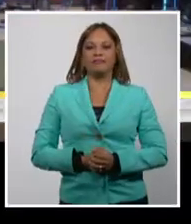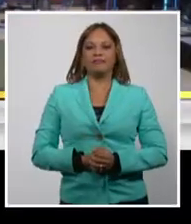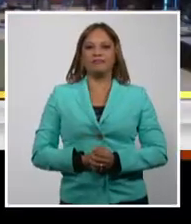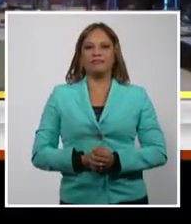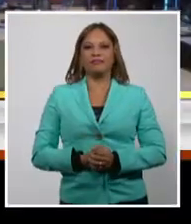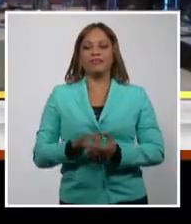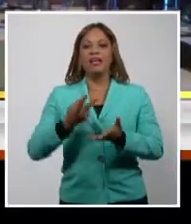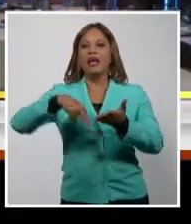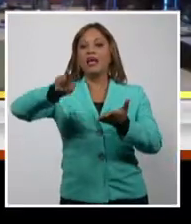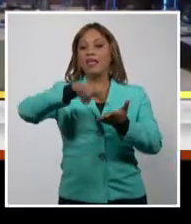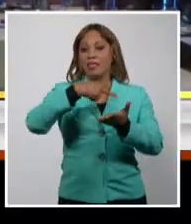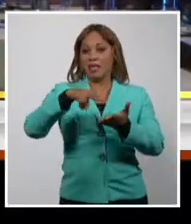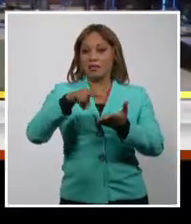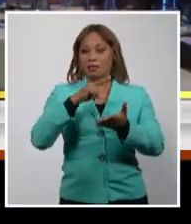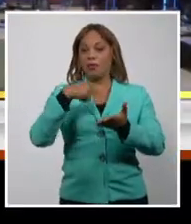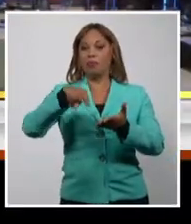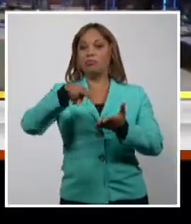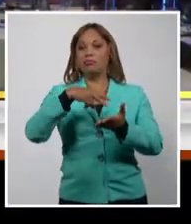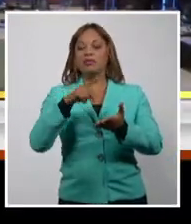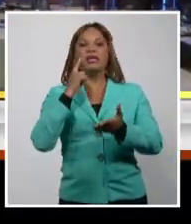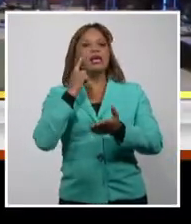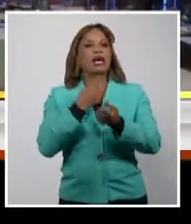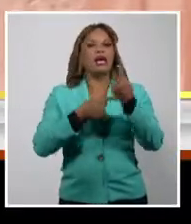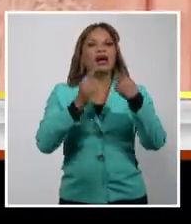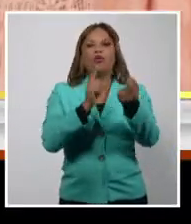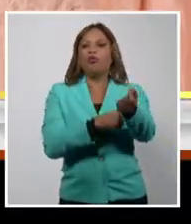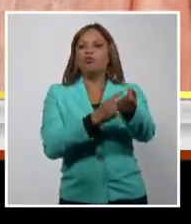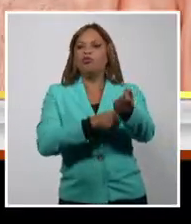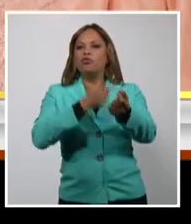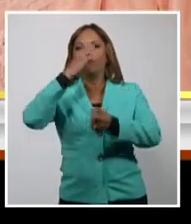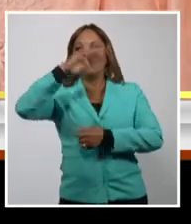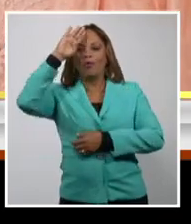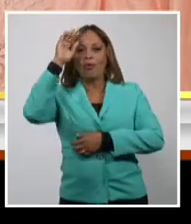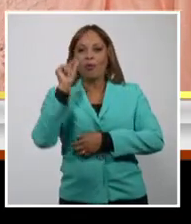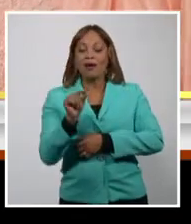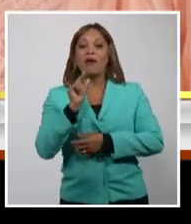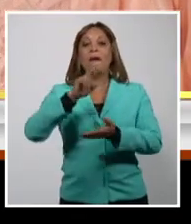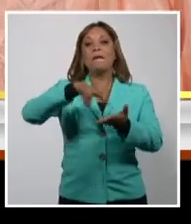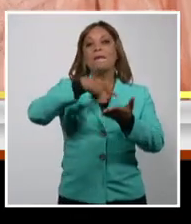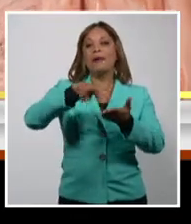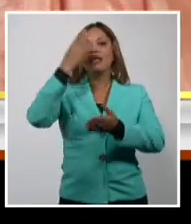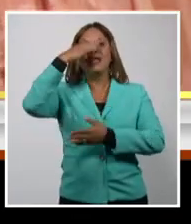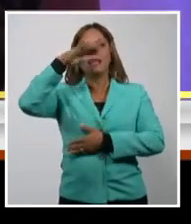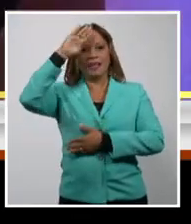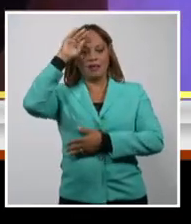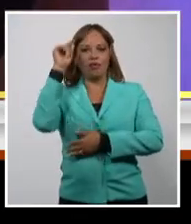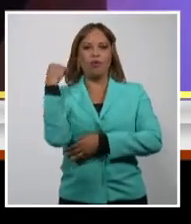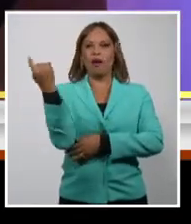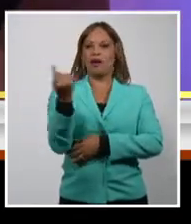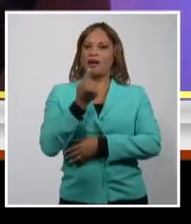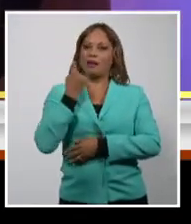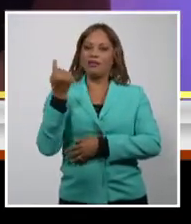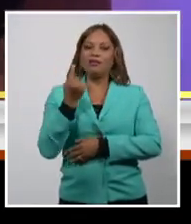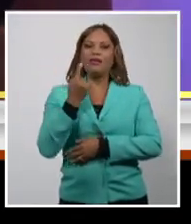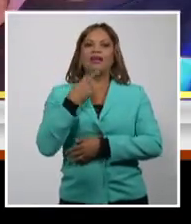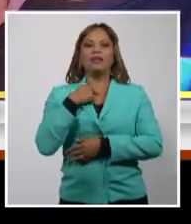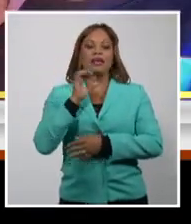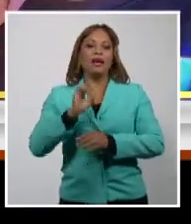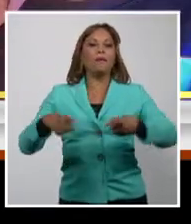El danzón es esencia misma del cubano, reconocido como nuestro baile nacional, y eso se lo debemos a Miguel Failde,